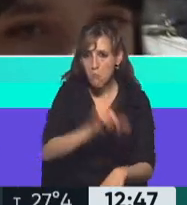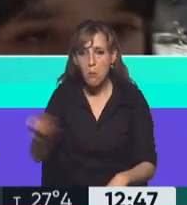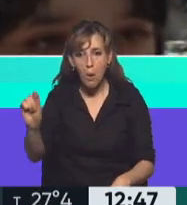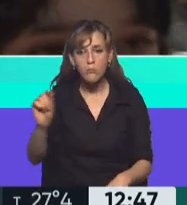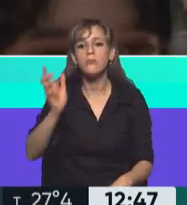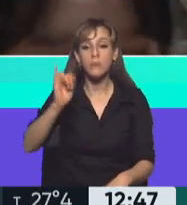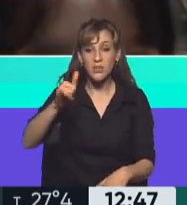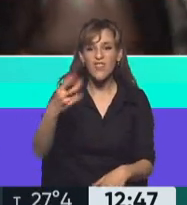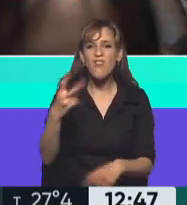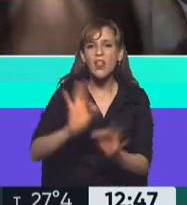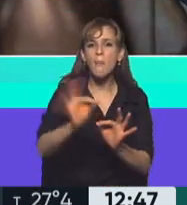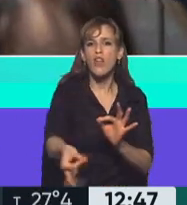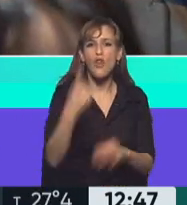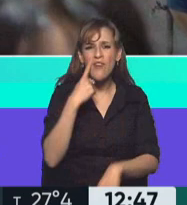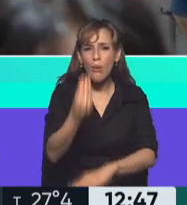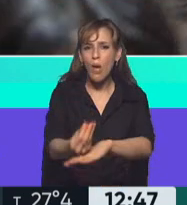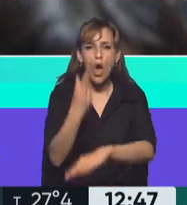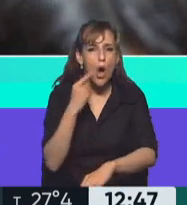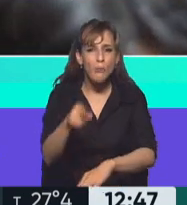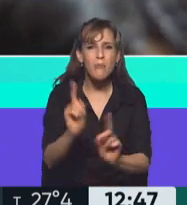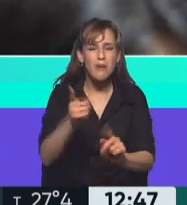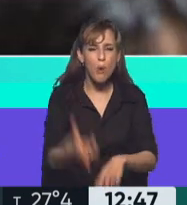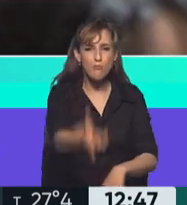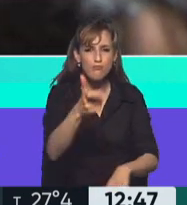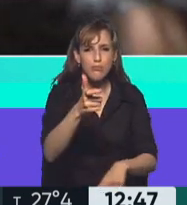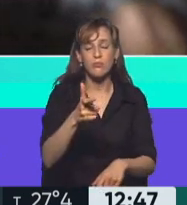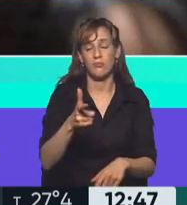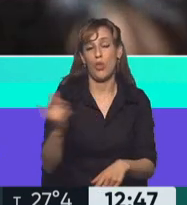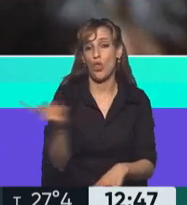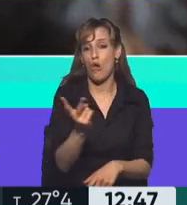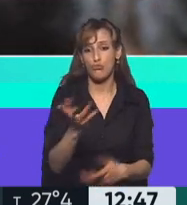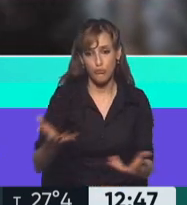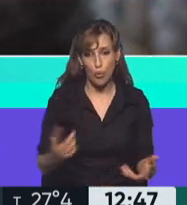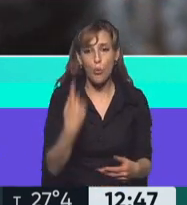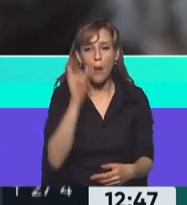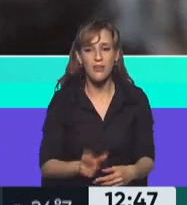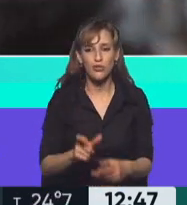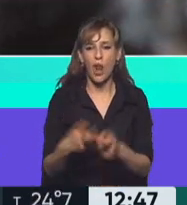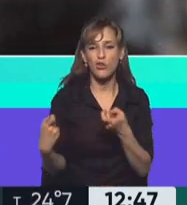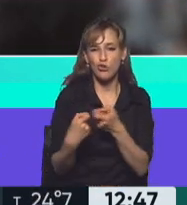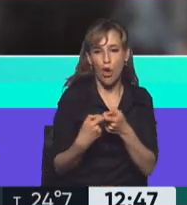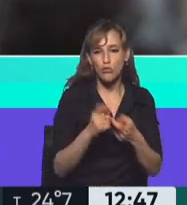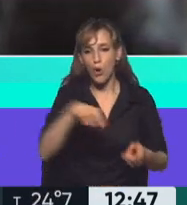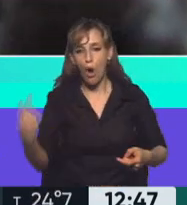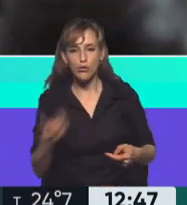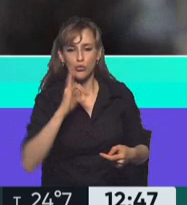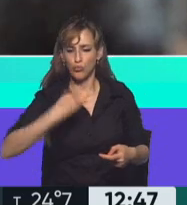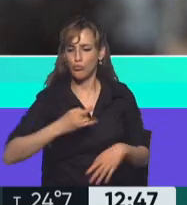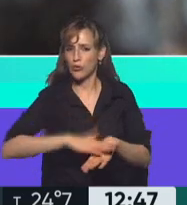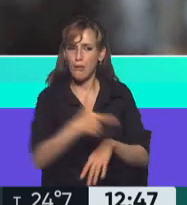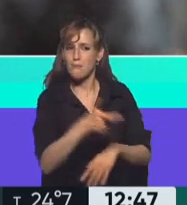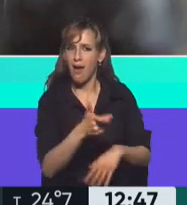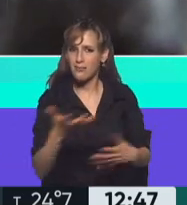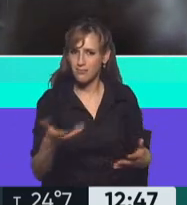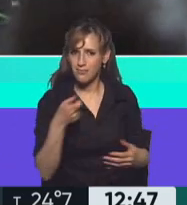está prófugo. Son los dos, uno cómplice y el otro está prófugo. Así que bueno, nosotros queremos justicia, justicia por mi sobrino